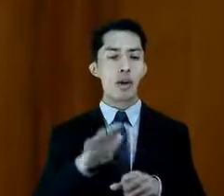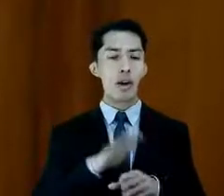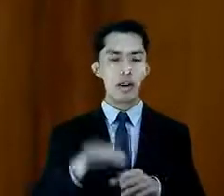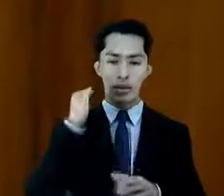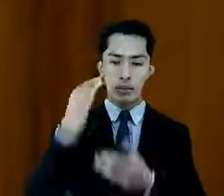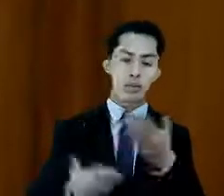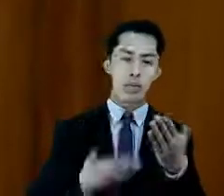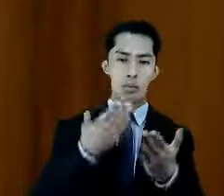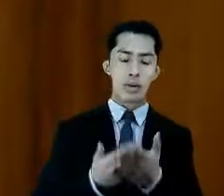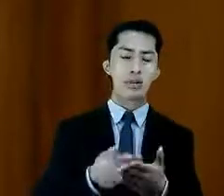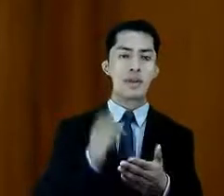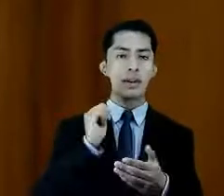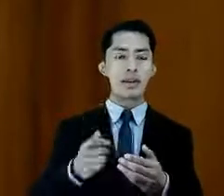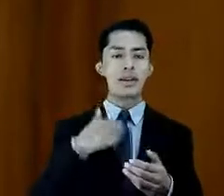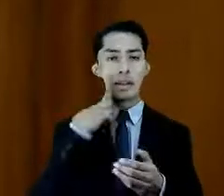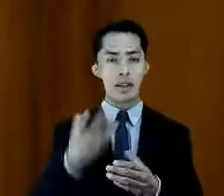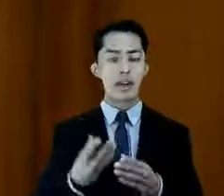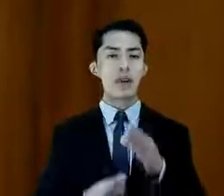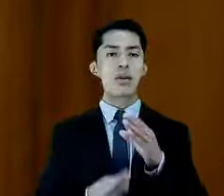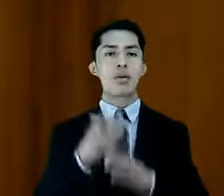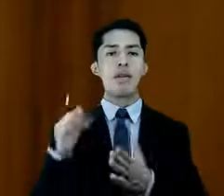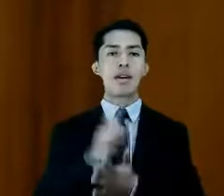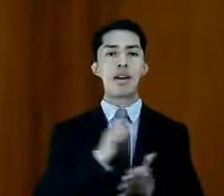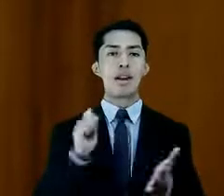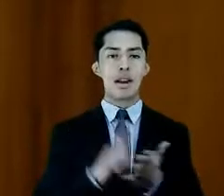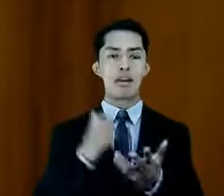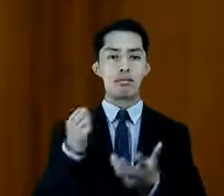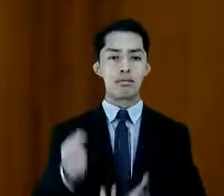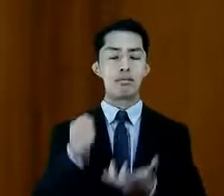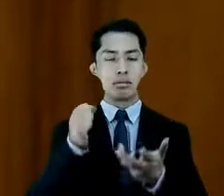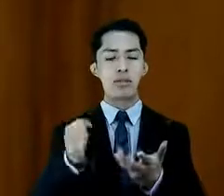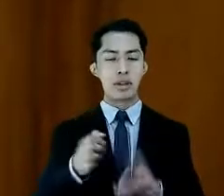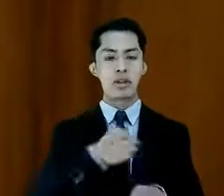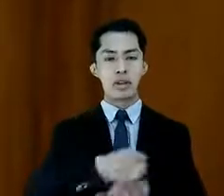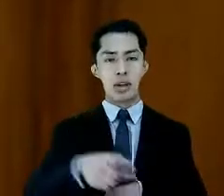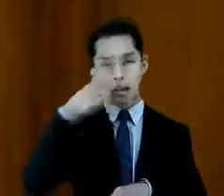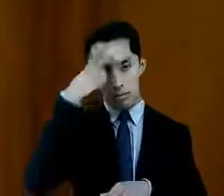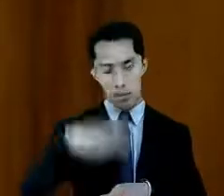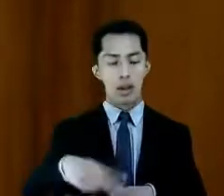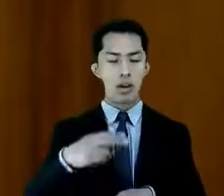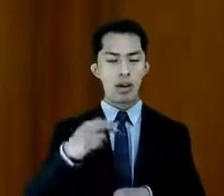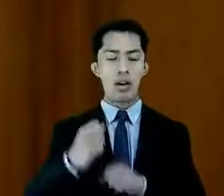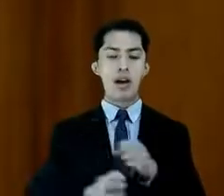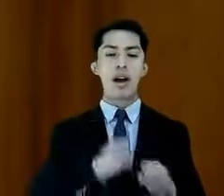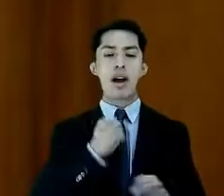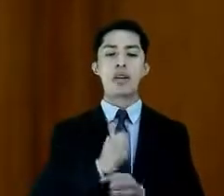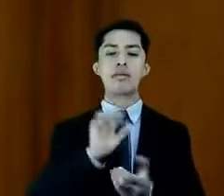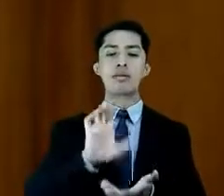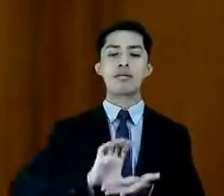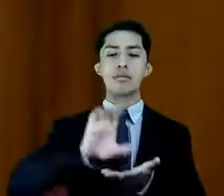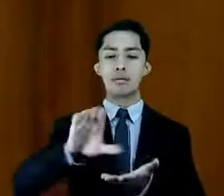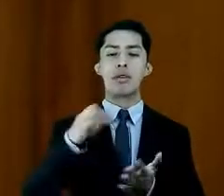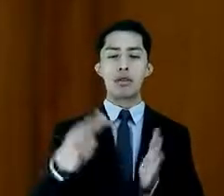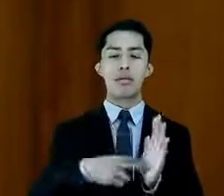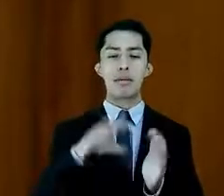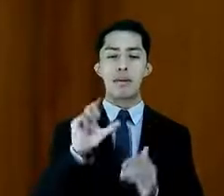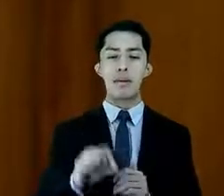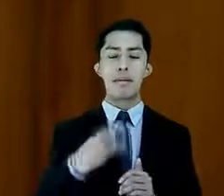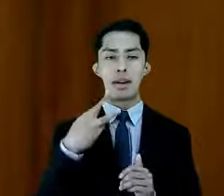Iniciativa de decreto por el que se expide la Ley de Ingresos del Estado de México para el ejercicio fiscal